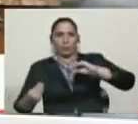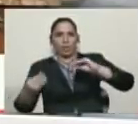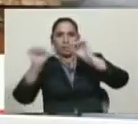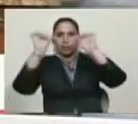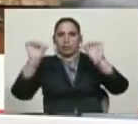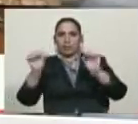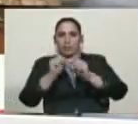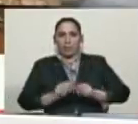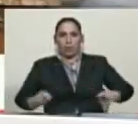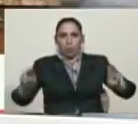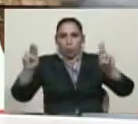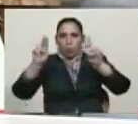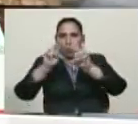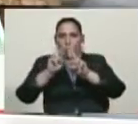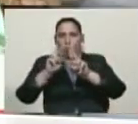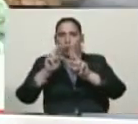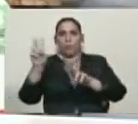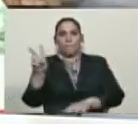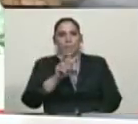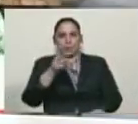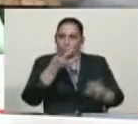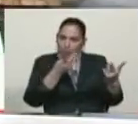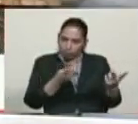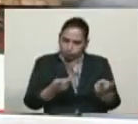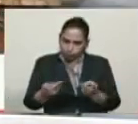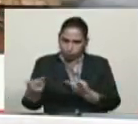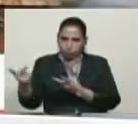a venezuela bienvenido